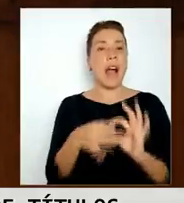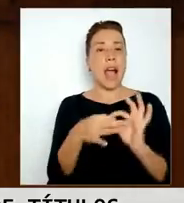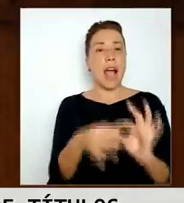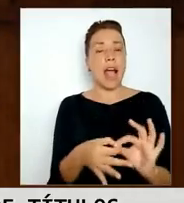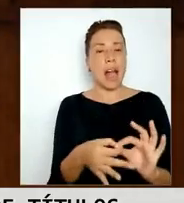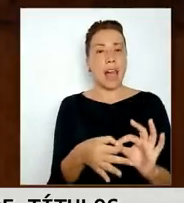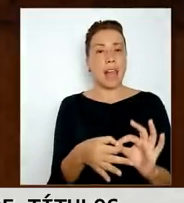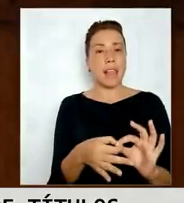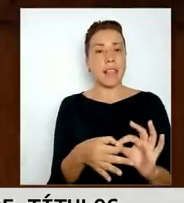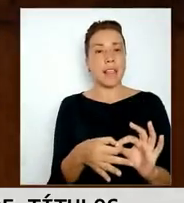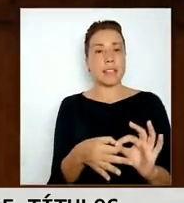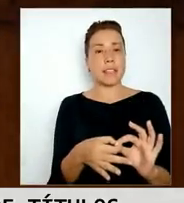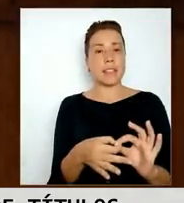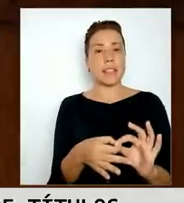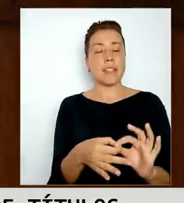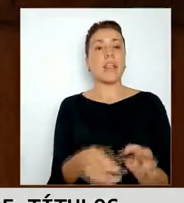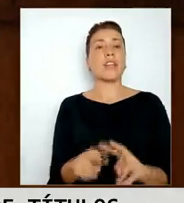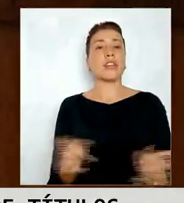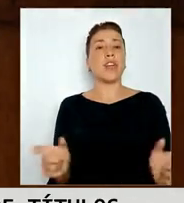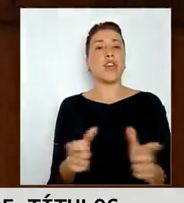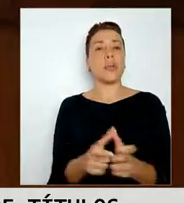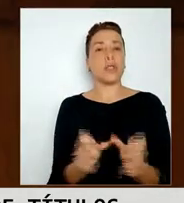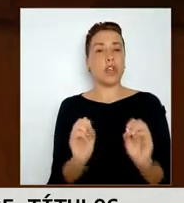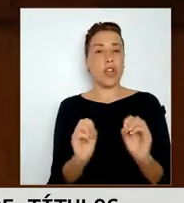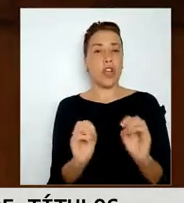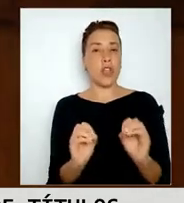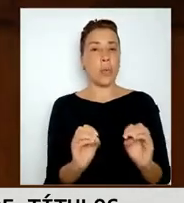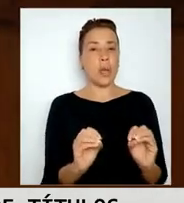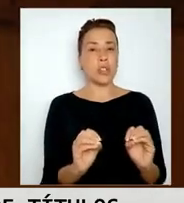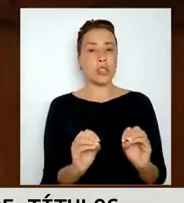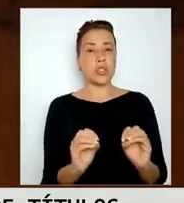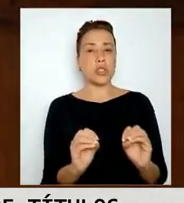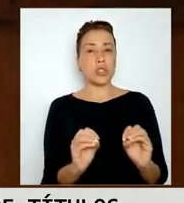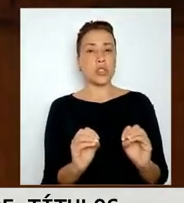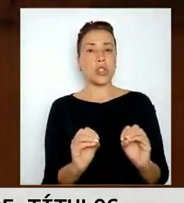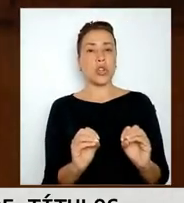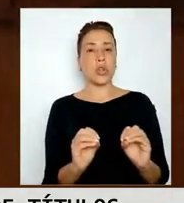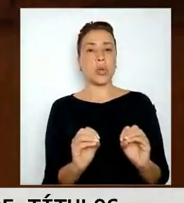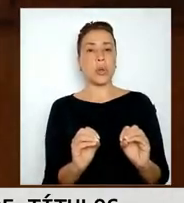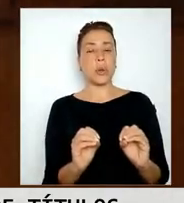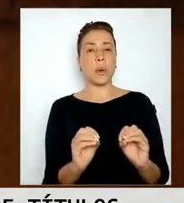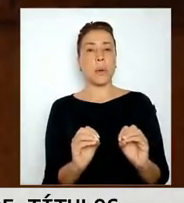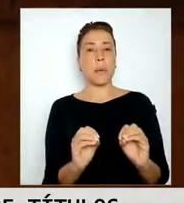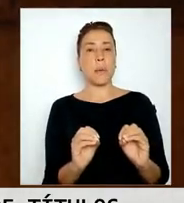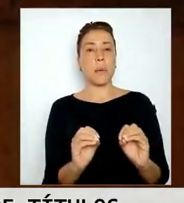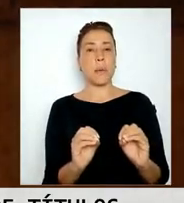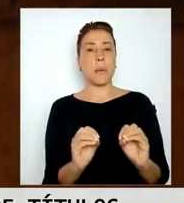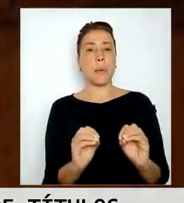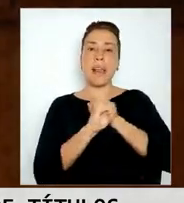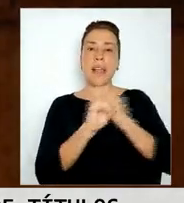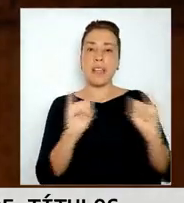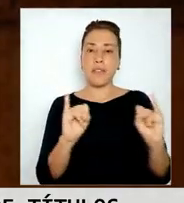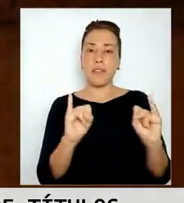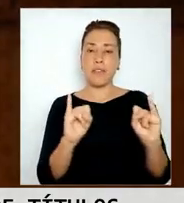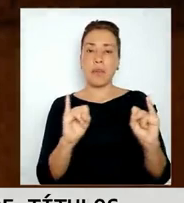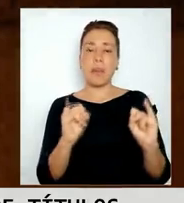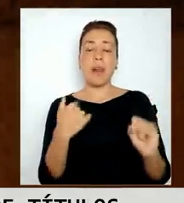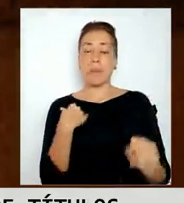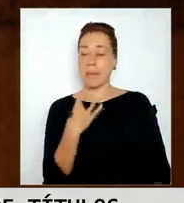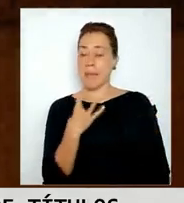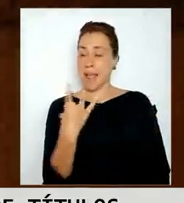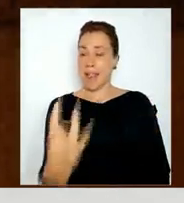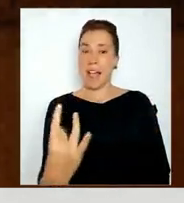hiciera la comisión de Educación para informar para designarme como informante de este proyecto